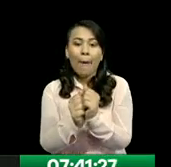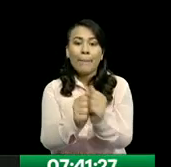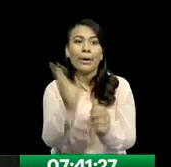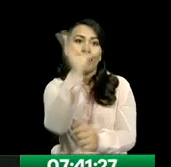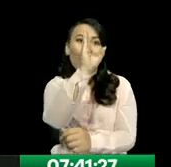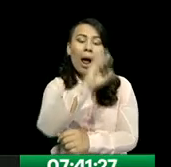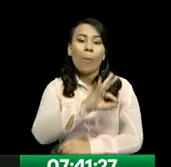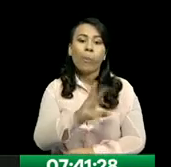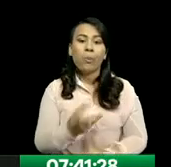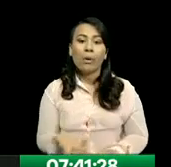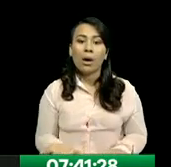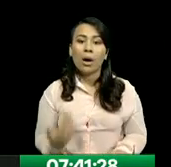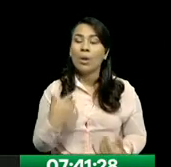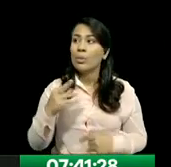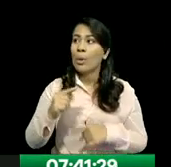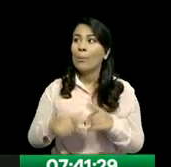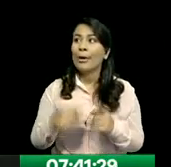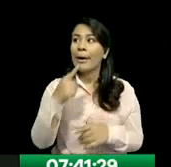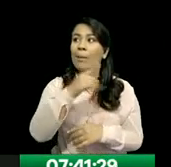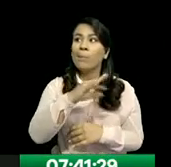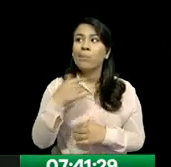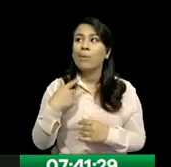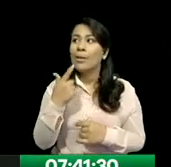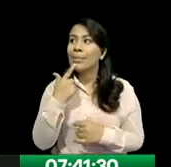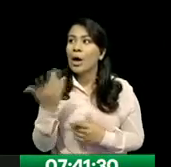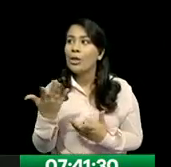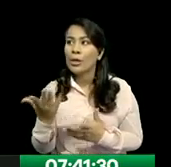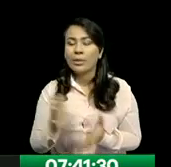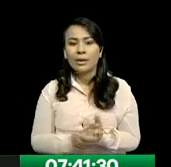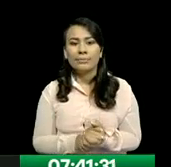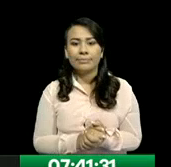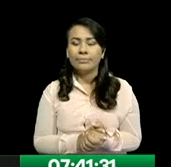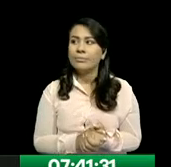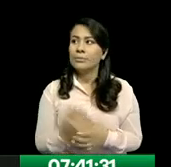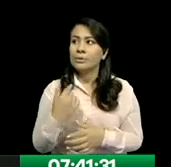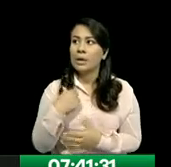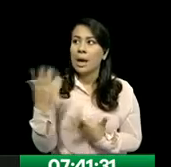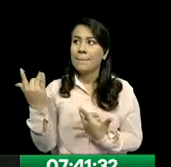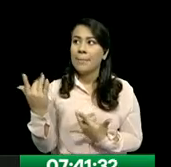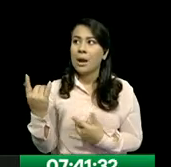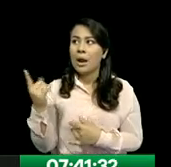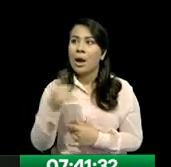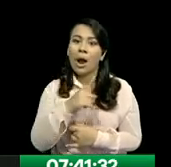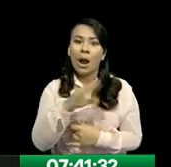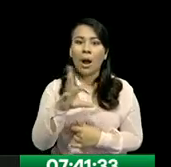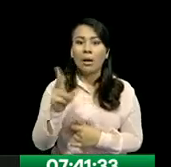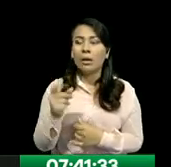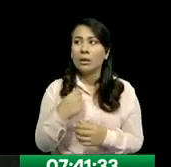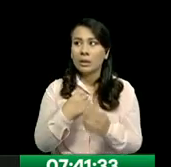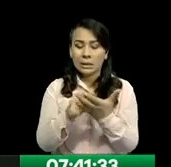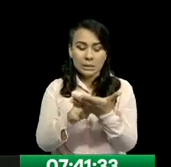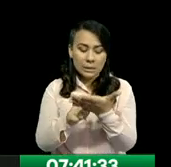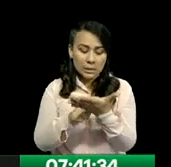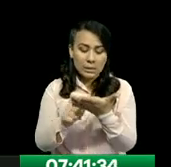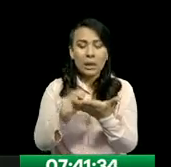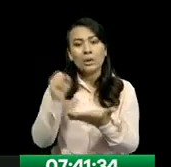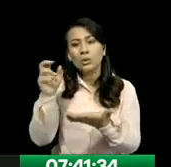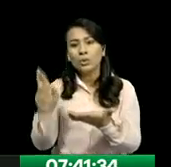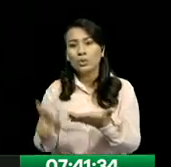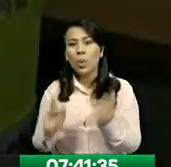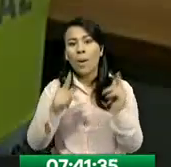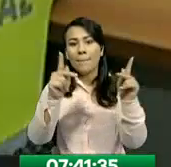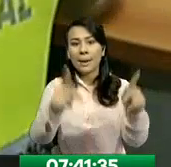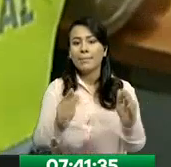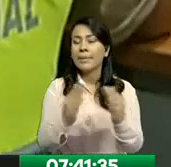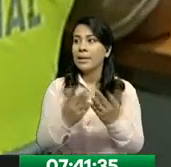atrapar al ladrón, porque igual no lo pueden atrapar ellos por más que le damos la locación. Mientras sigo viendo cómo los ladrones se mueven entre el sur, la Trinitaria, la